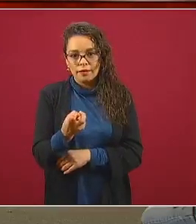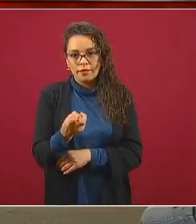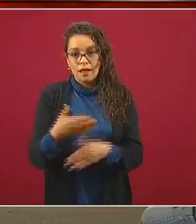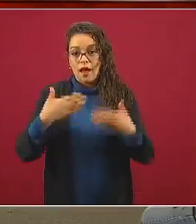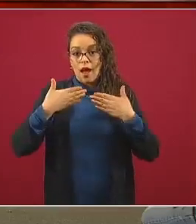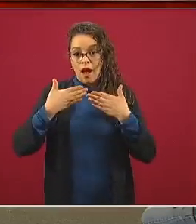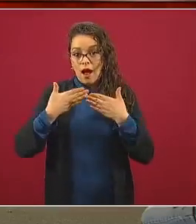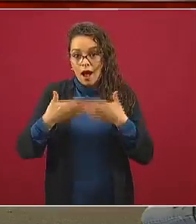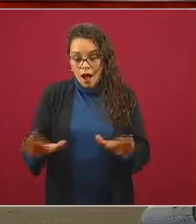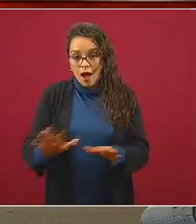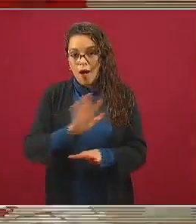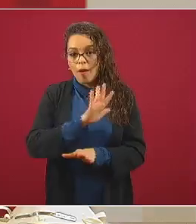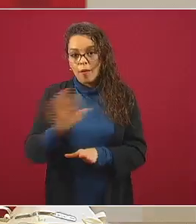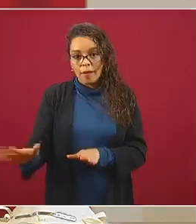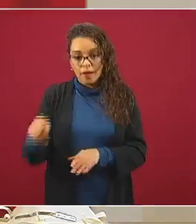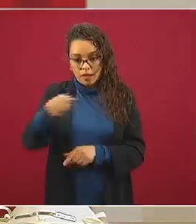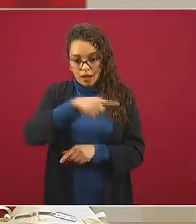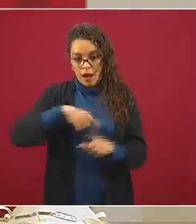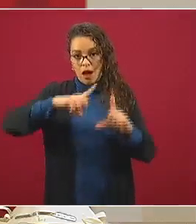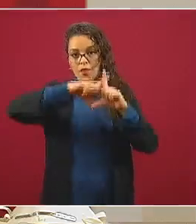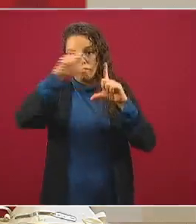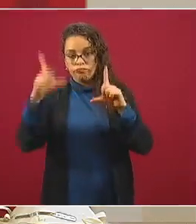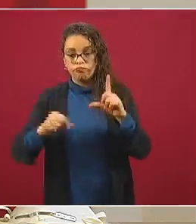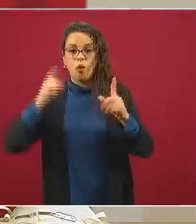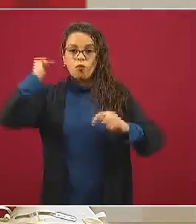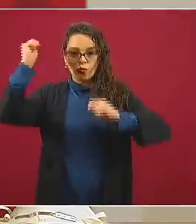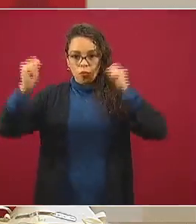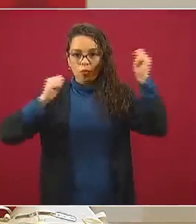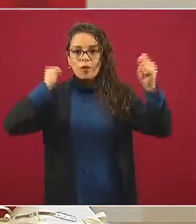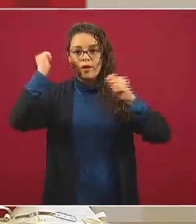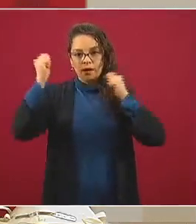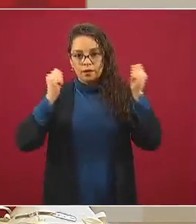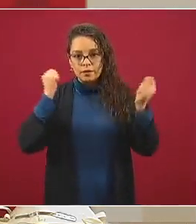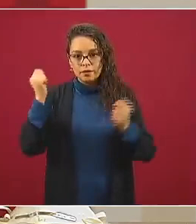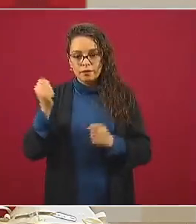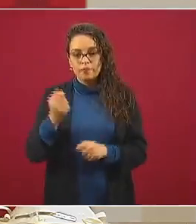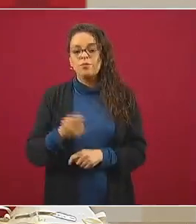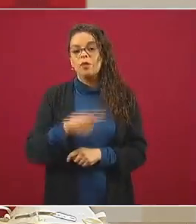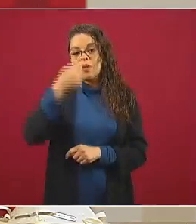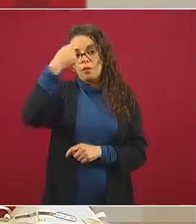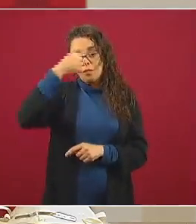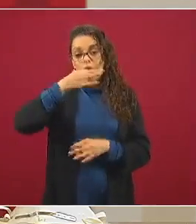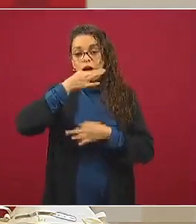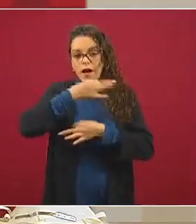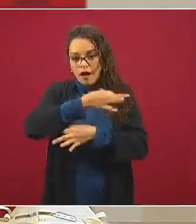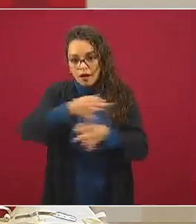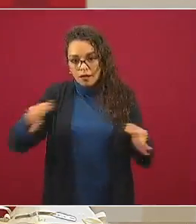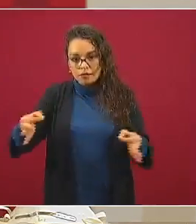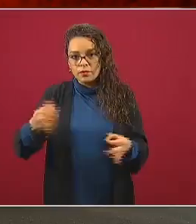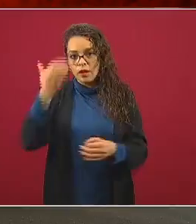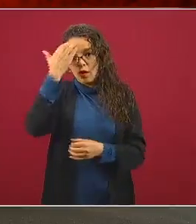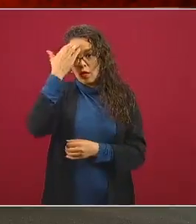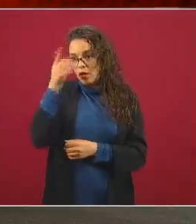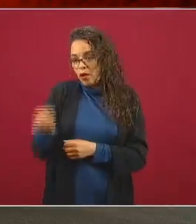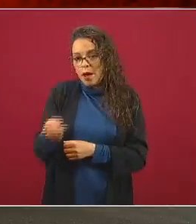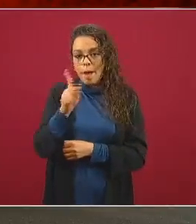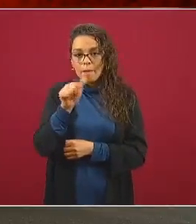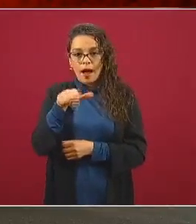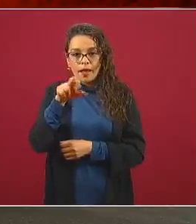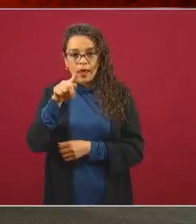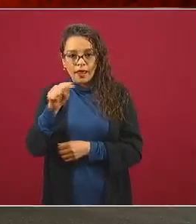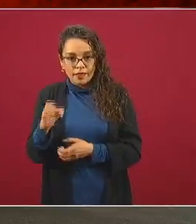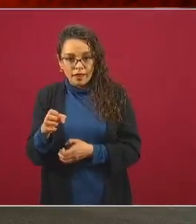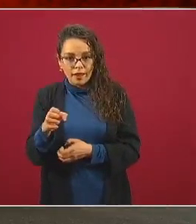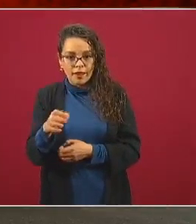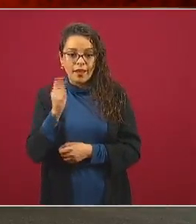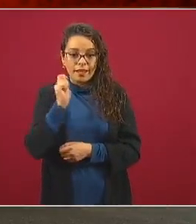las puertas al turismo interno. Vamos a dar a conocer ya los paquetes que hemos hecho y que hemos tenido ya reuniones